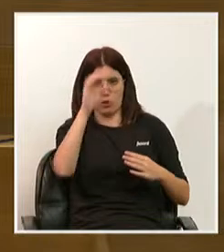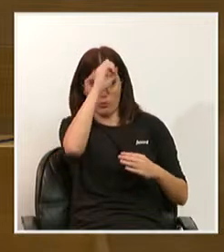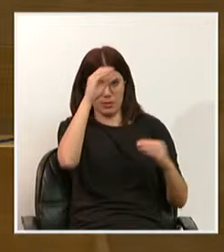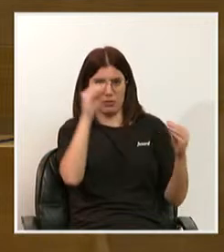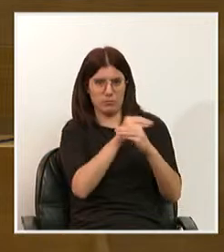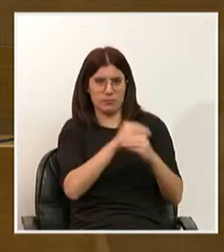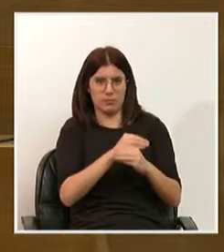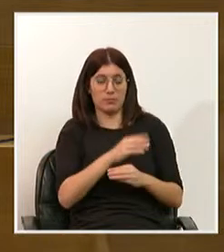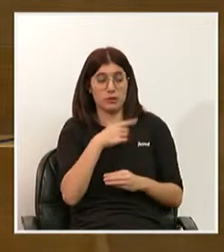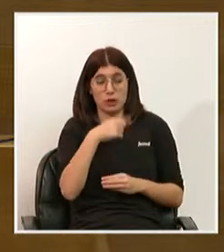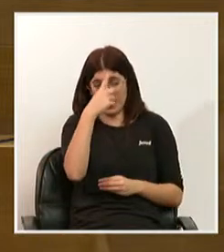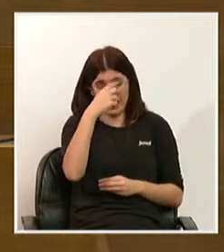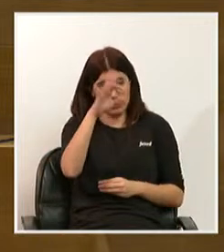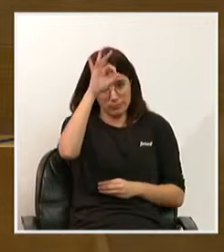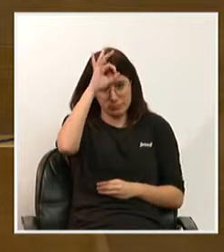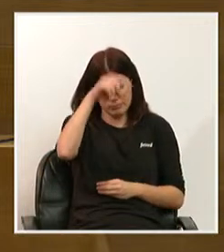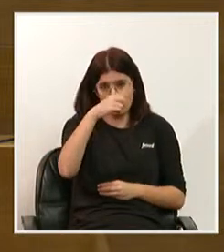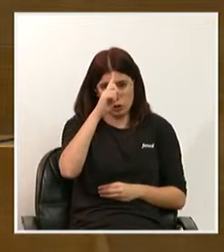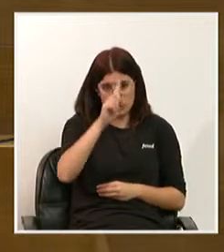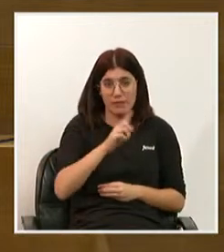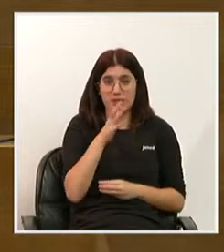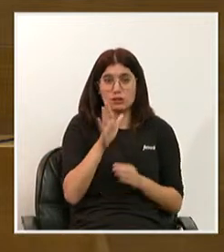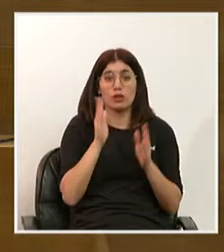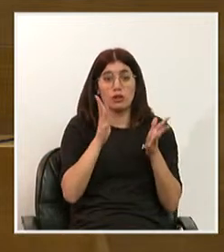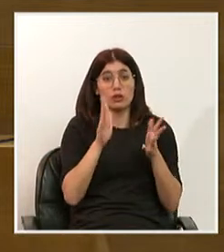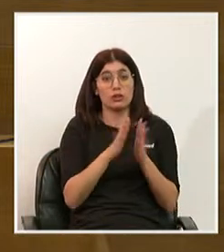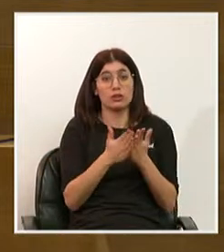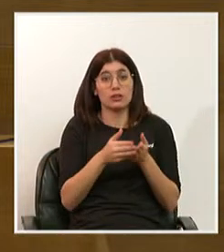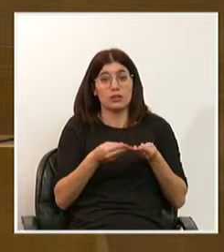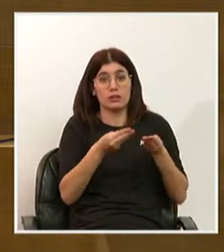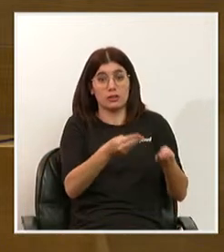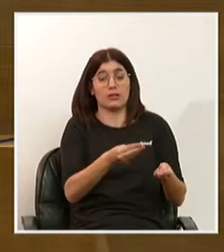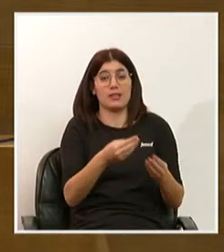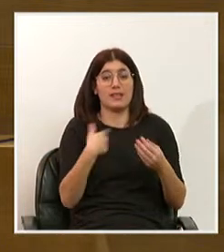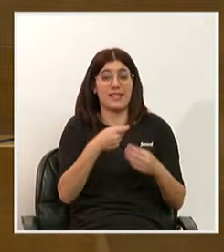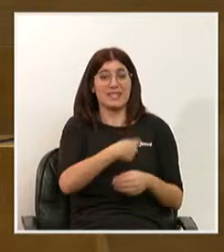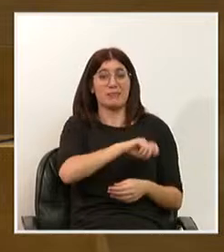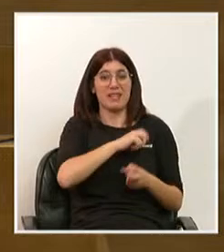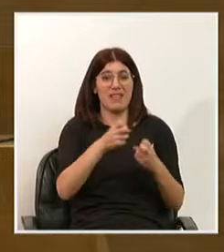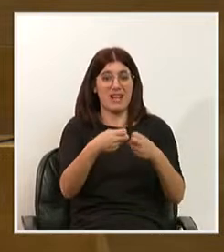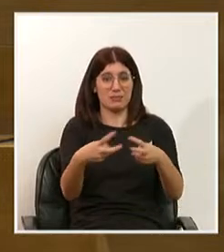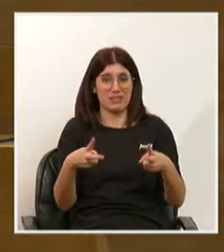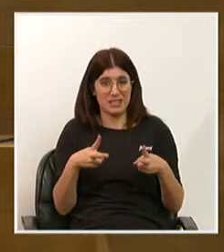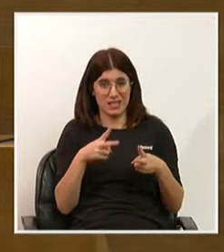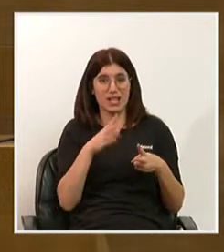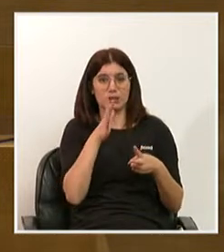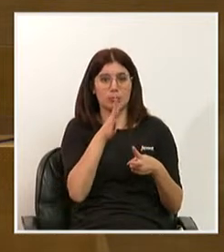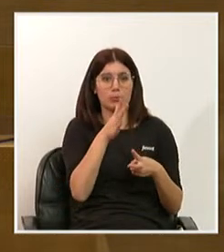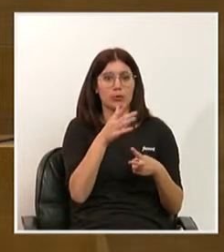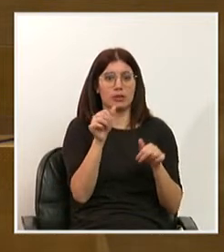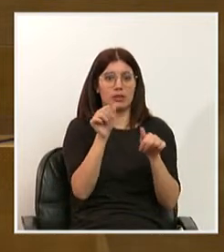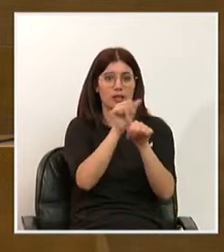ignorancia y rec la españ de las piscinas que res